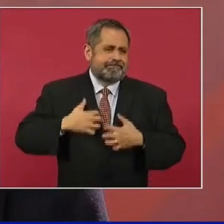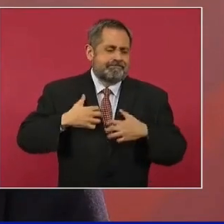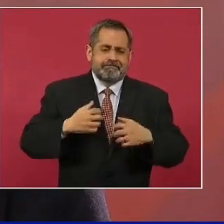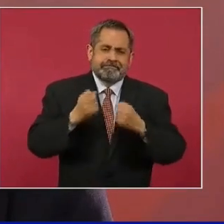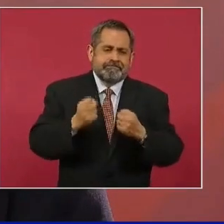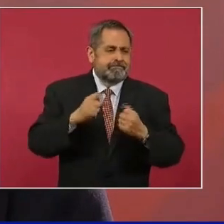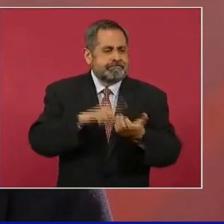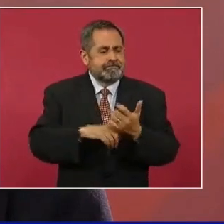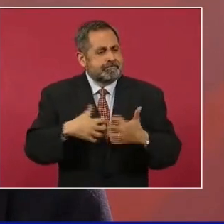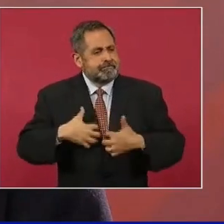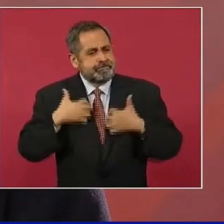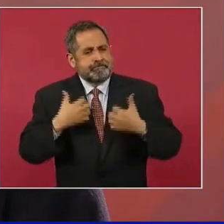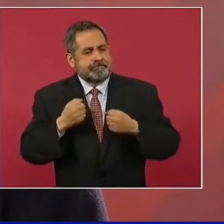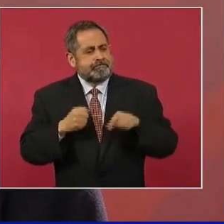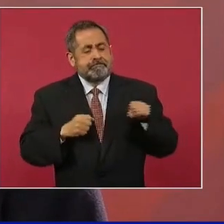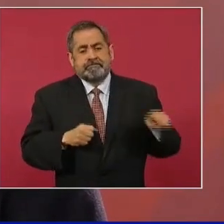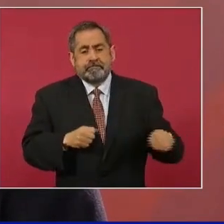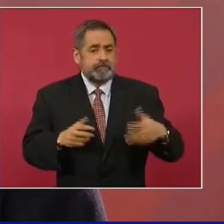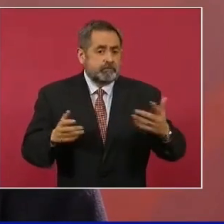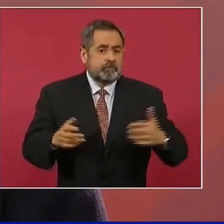mucho coraje,